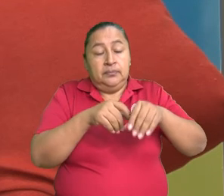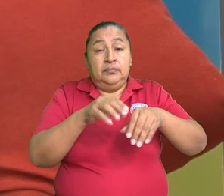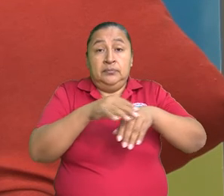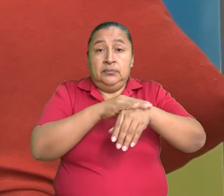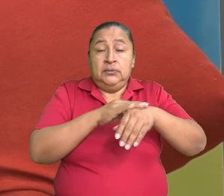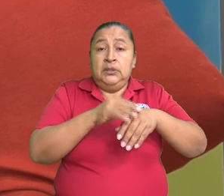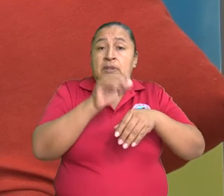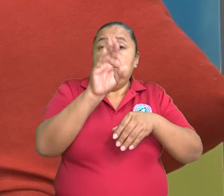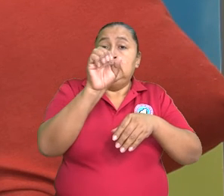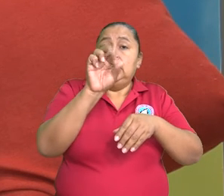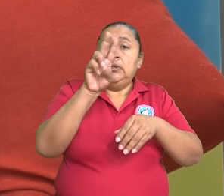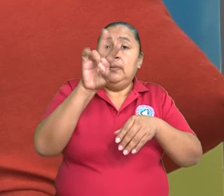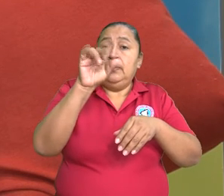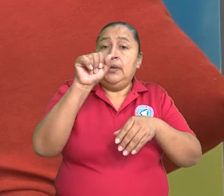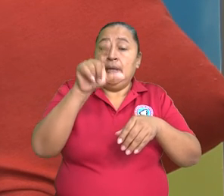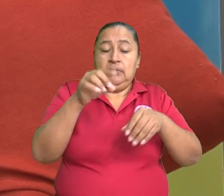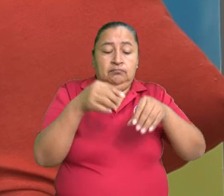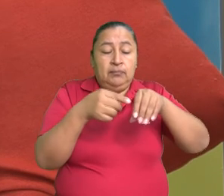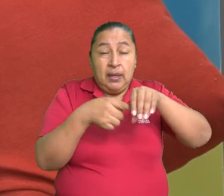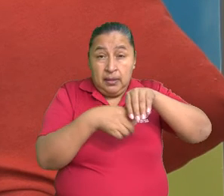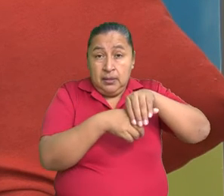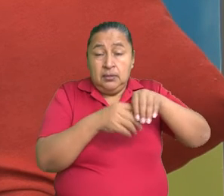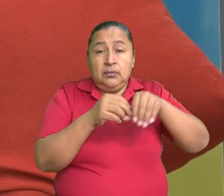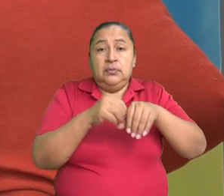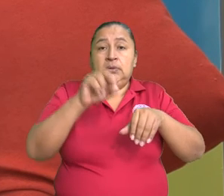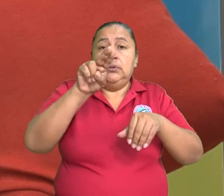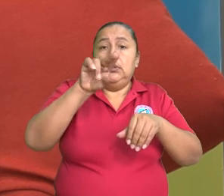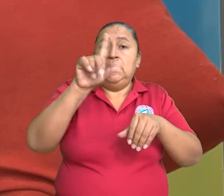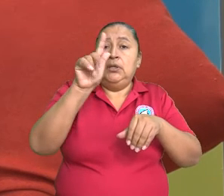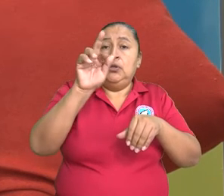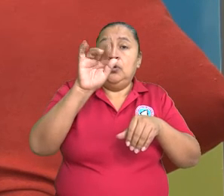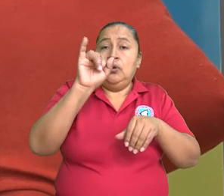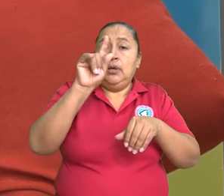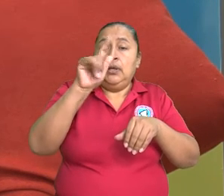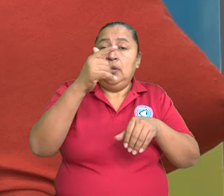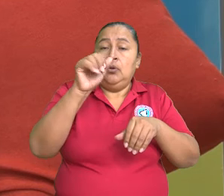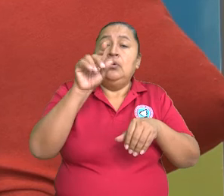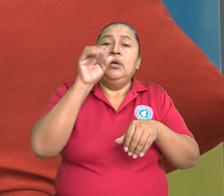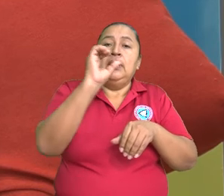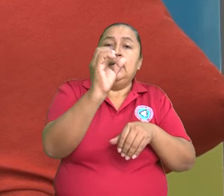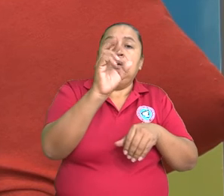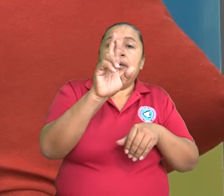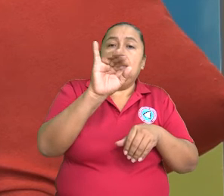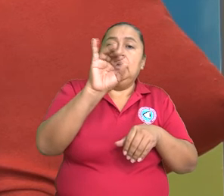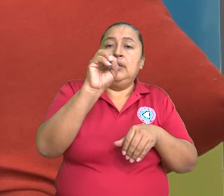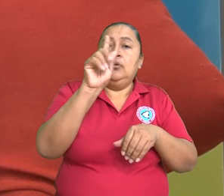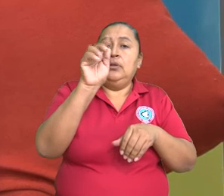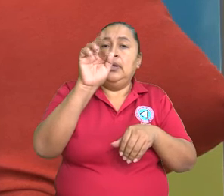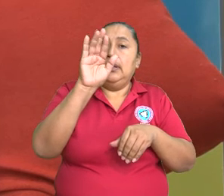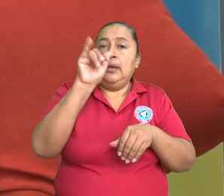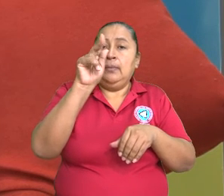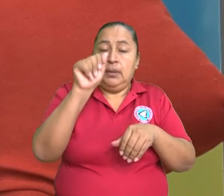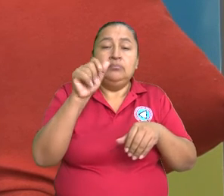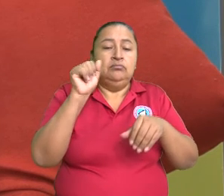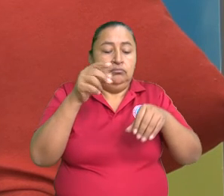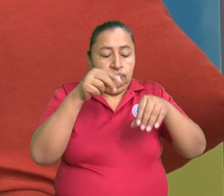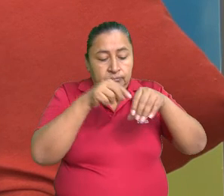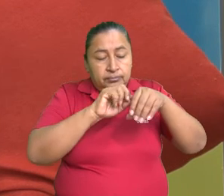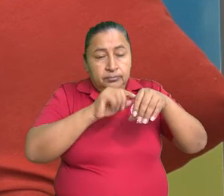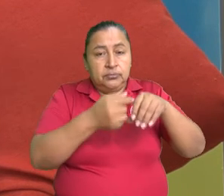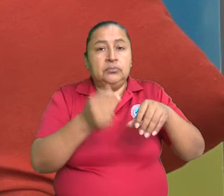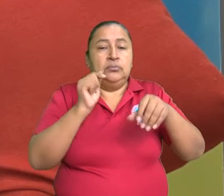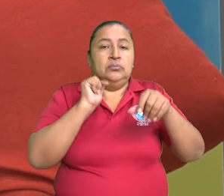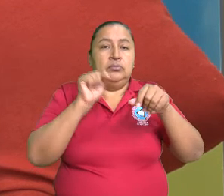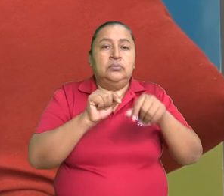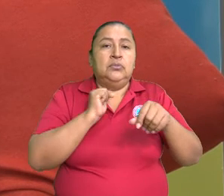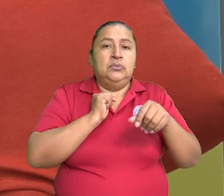cervical, la cauterización con nitrógeno líquido, que es la crioterapia que hacemos, le hacemos a la paciente, que es